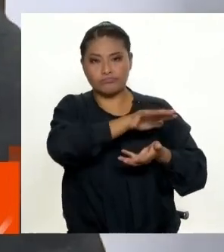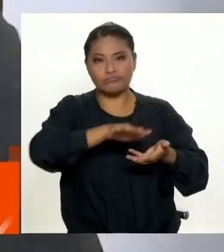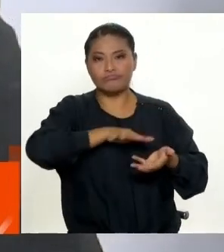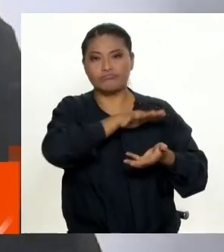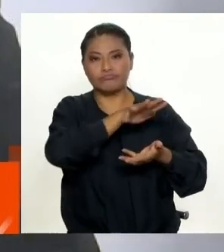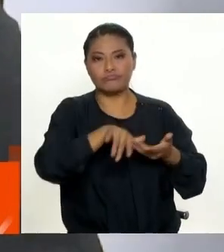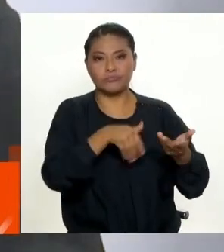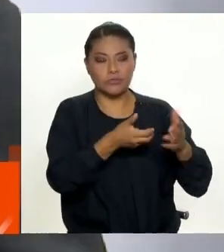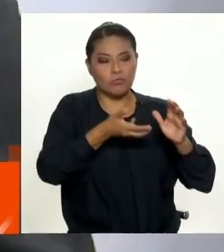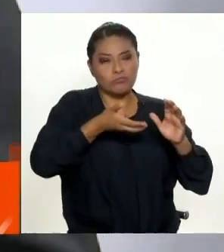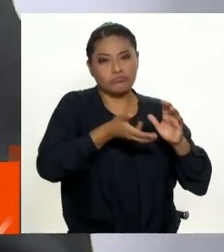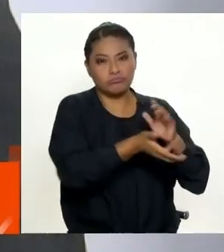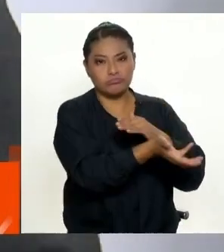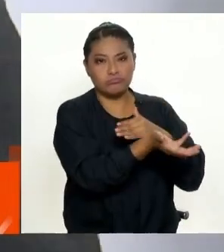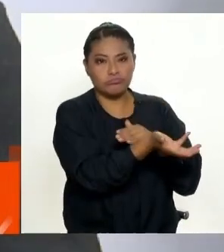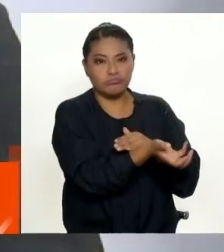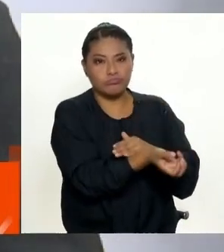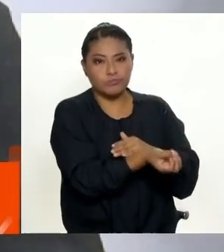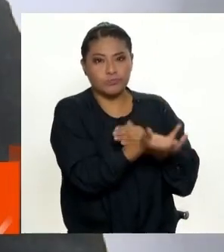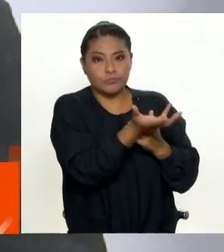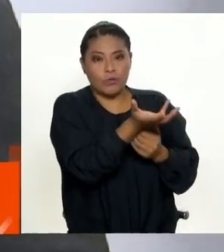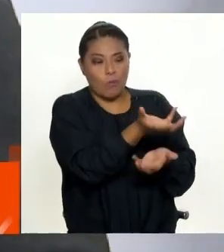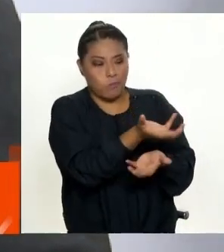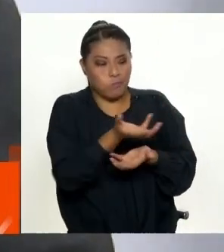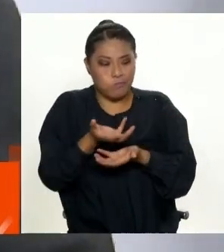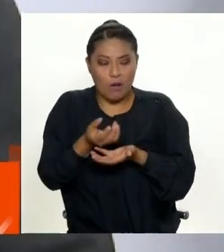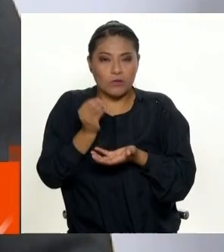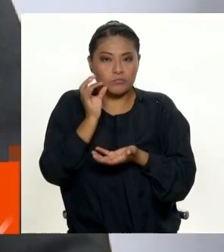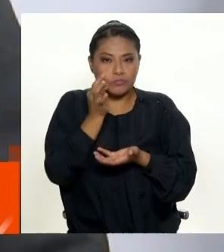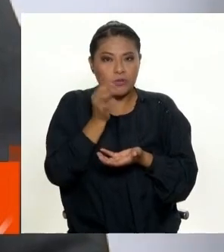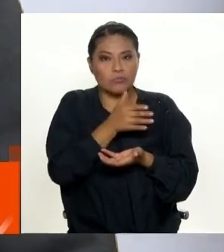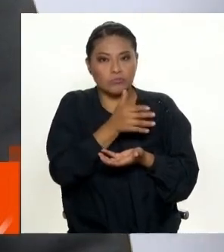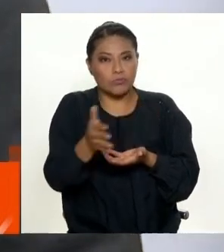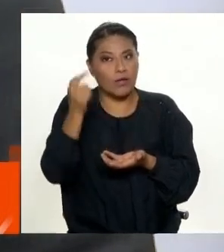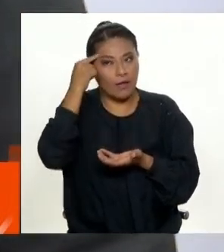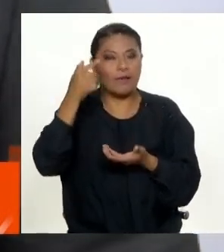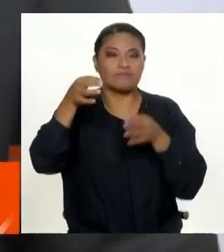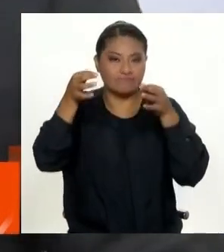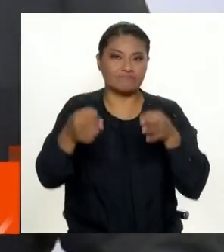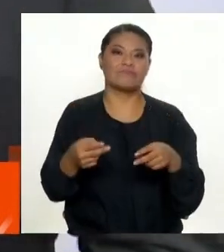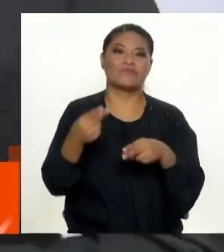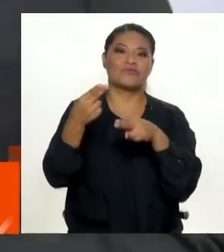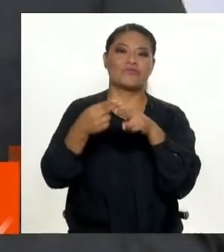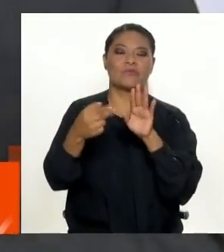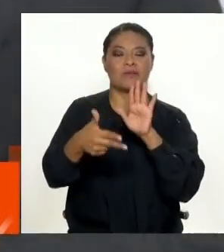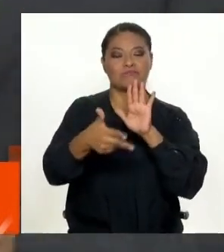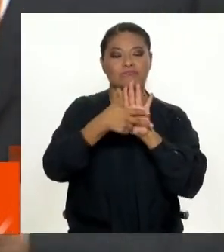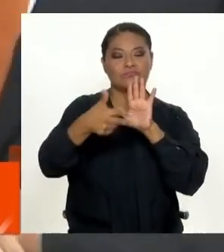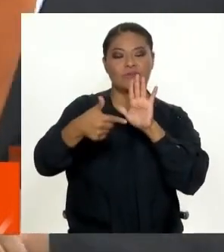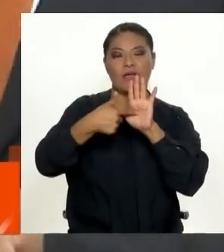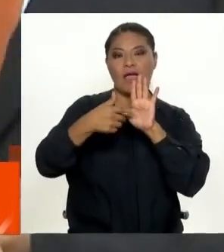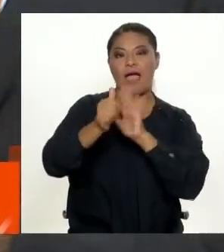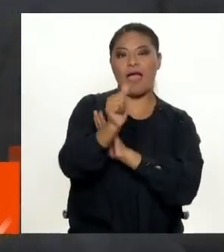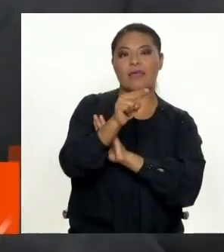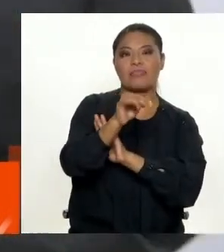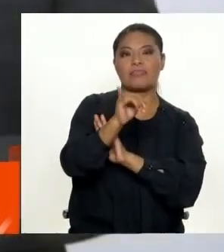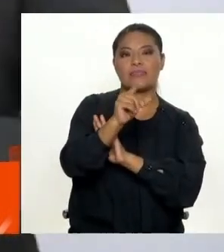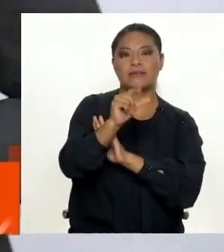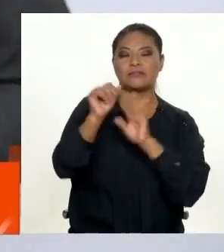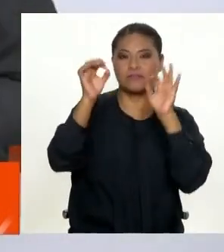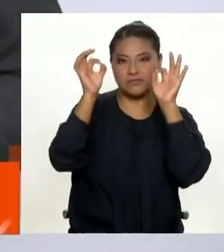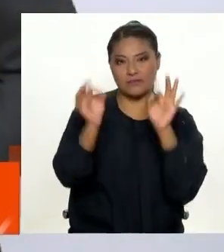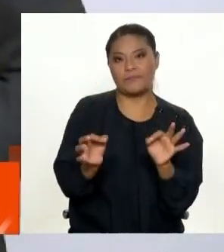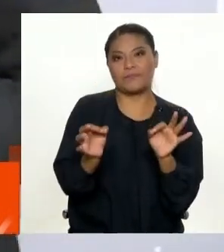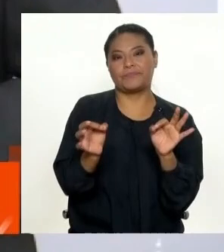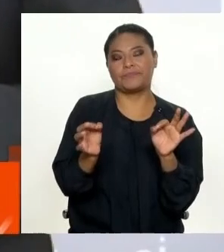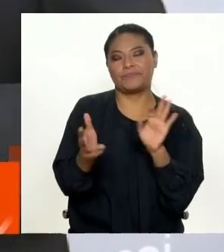manteniendo y garantizando, que quede en la mente, por supuesto, de todos los peruanos, ¿no? Perfecto. Celebramos entonces esta buena noticia y la felicitación para